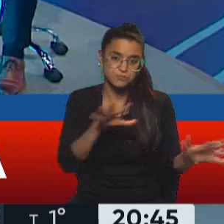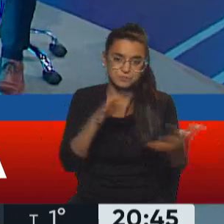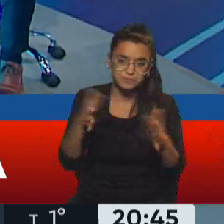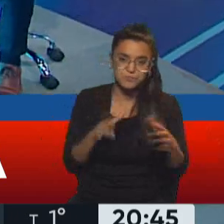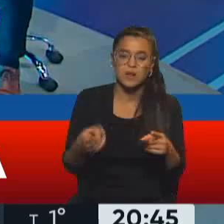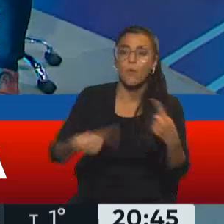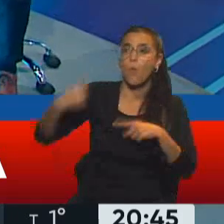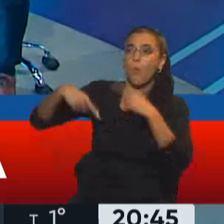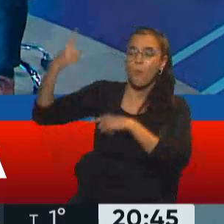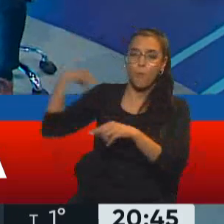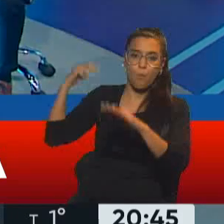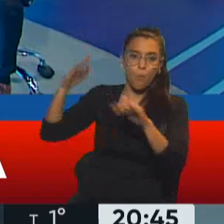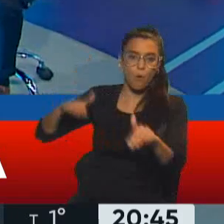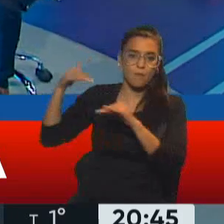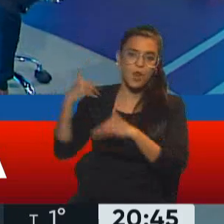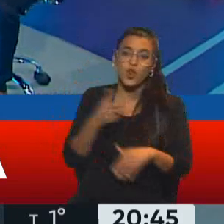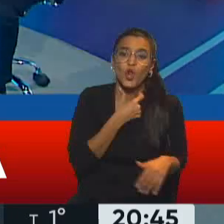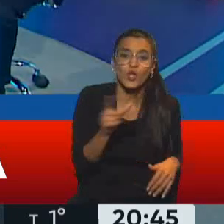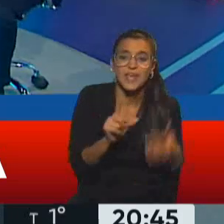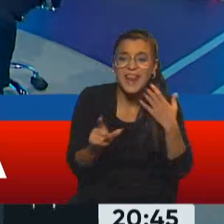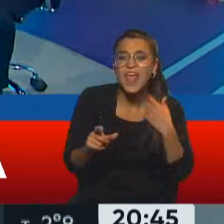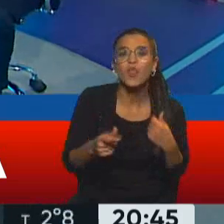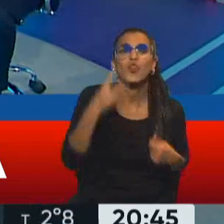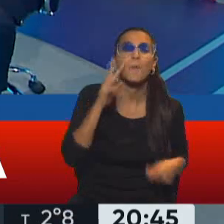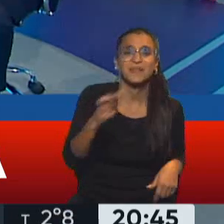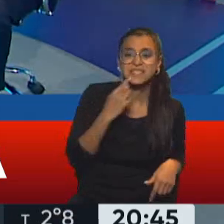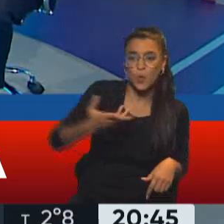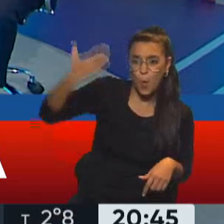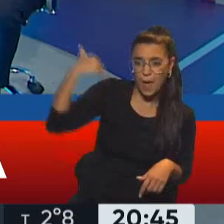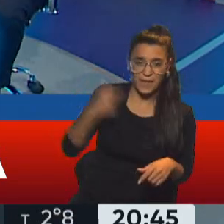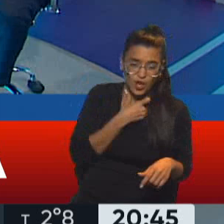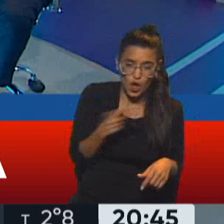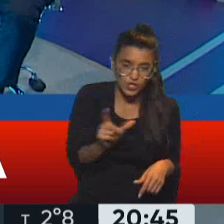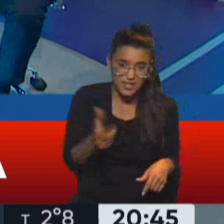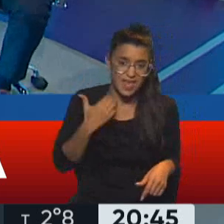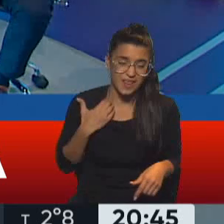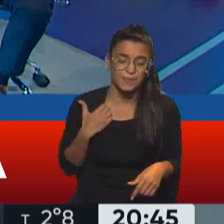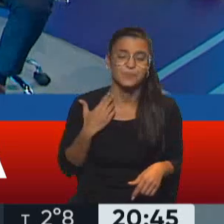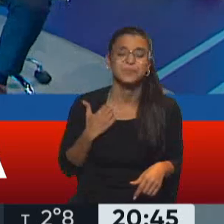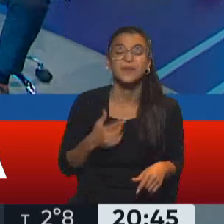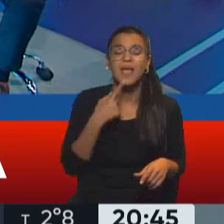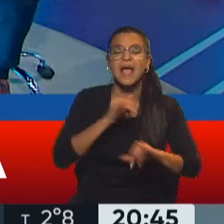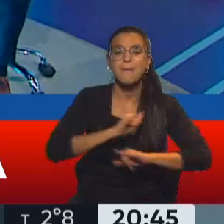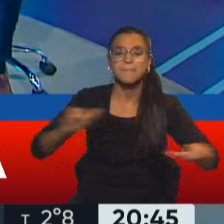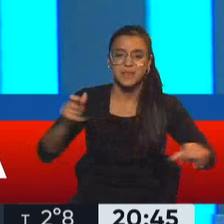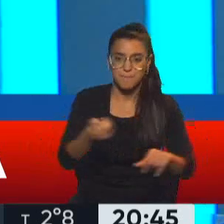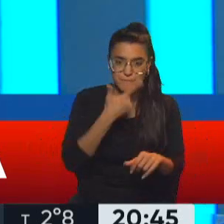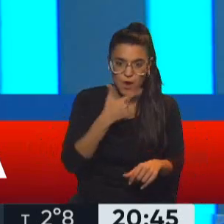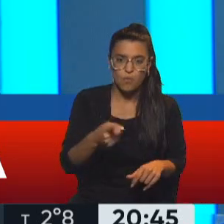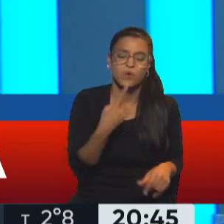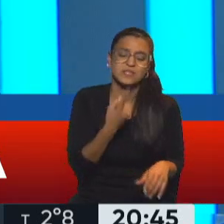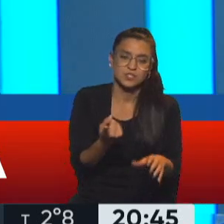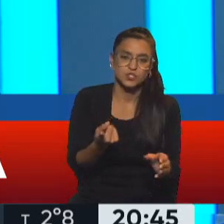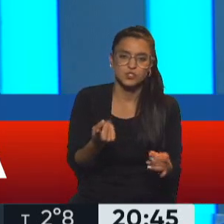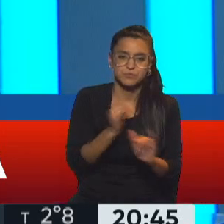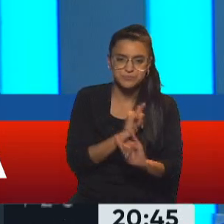como al inicio. Pero nadie quiere estar, dice, en el año 2010. No queremos volver al año 2019, pero es el punto de partida. La campaña de Mauricio, la campaña más sencilla,